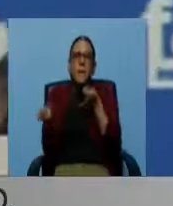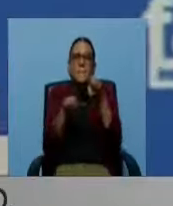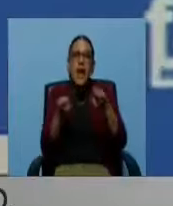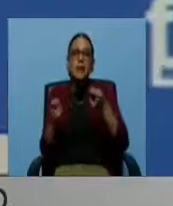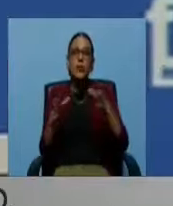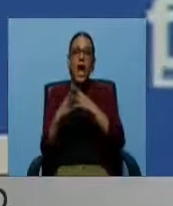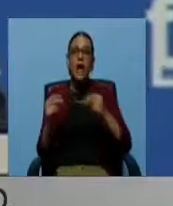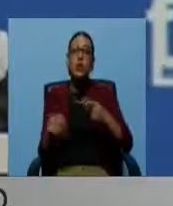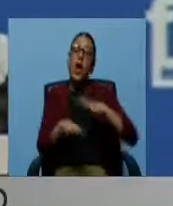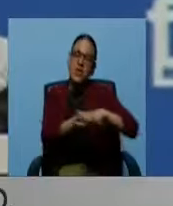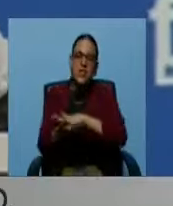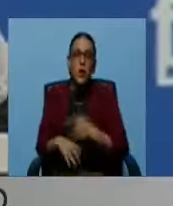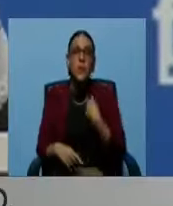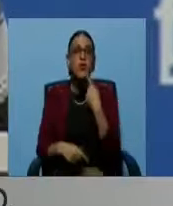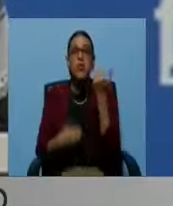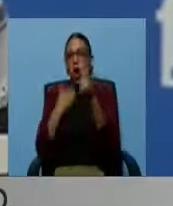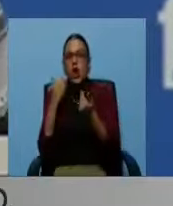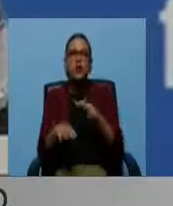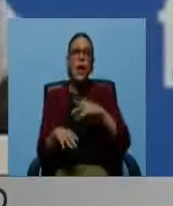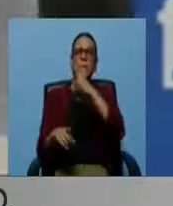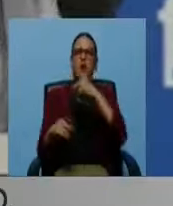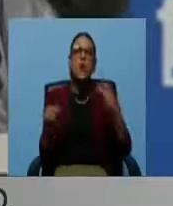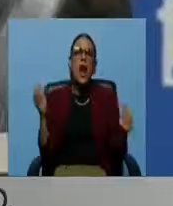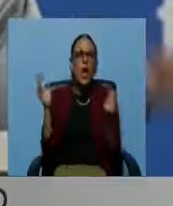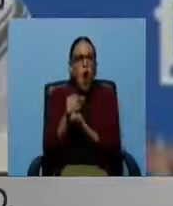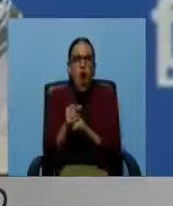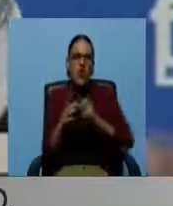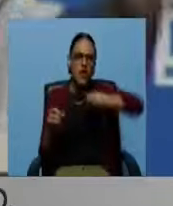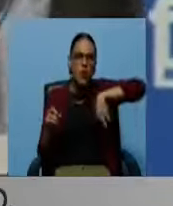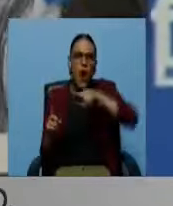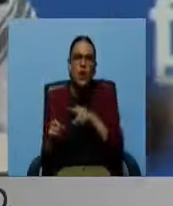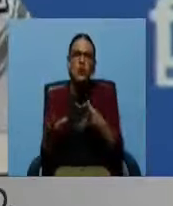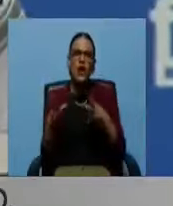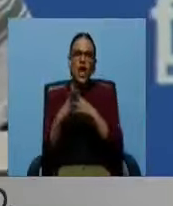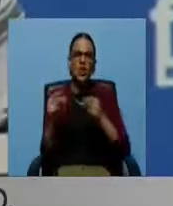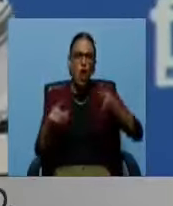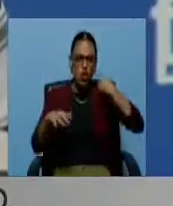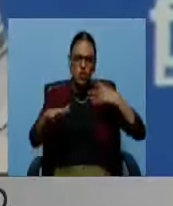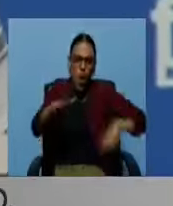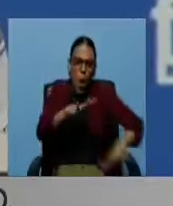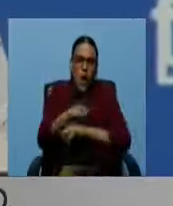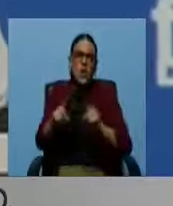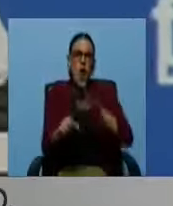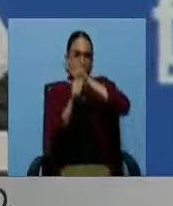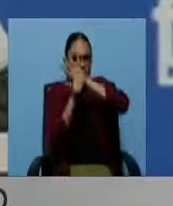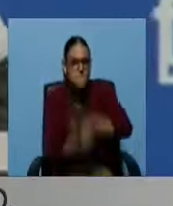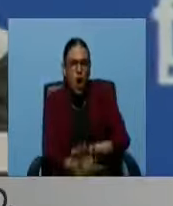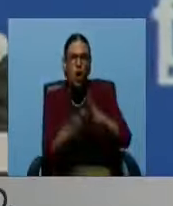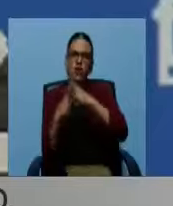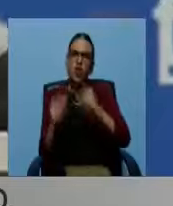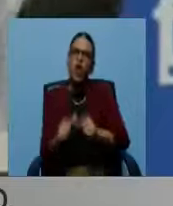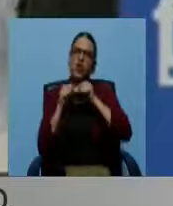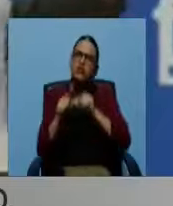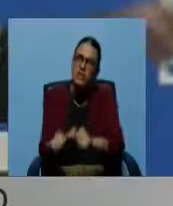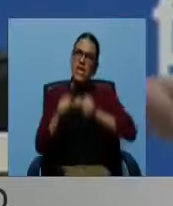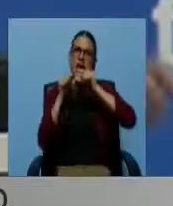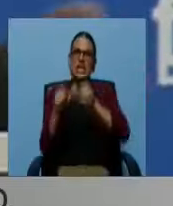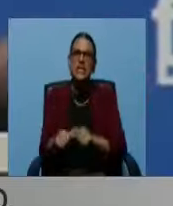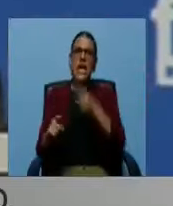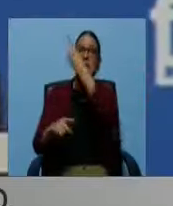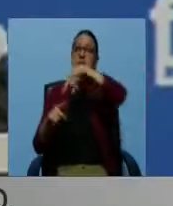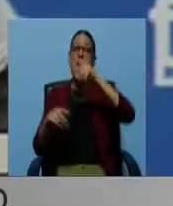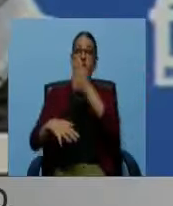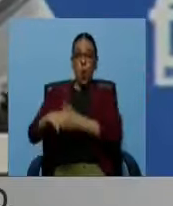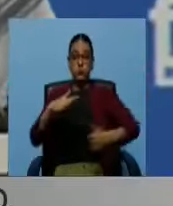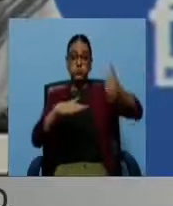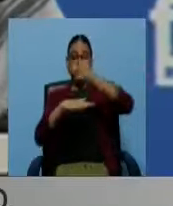y disculpad que sea mal hablado, pero los que nos tienen jodidos a los de la planta baja y a los del sótano son los que viven en el ático y nos